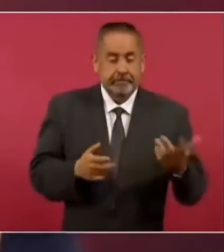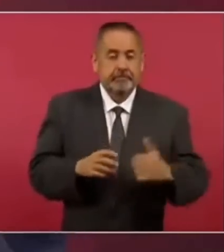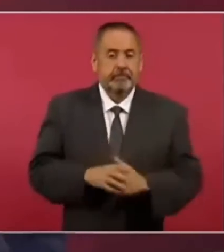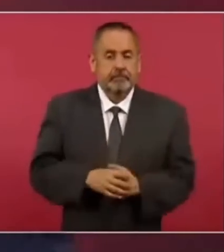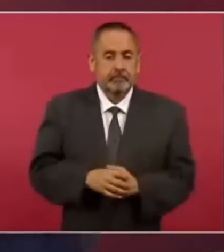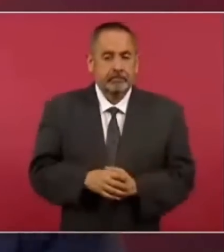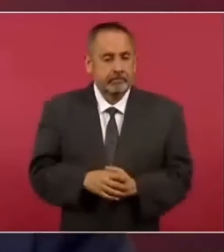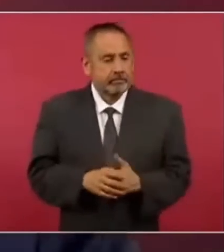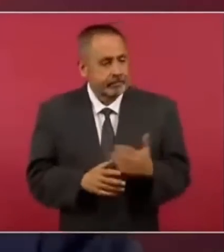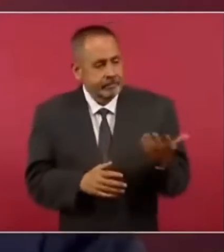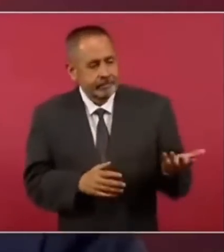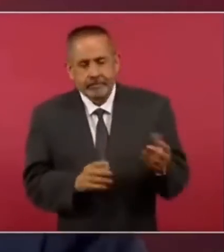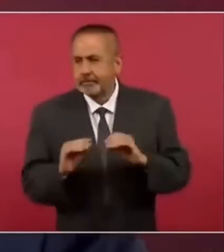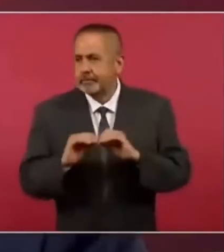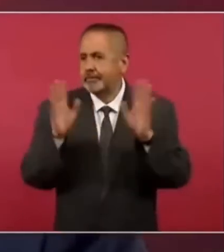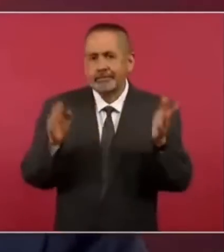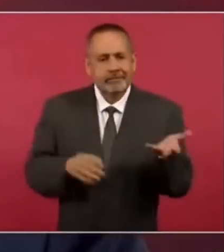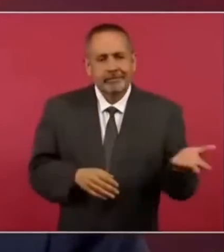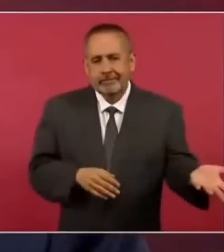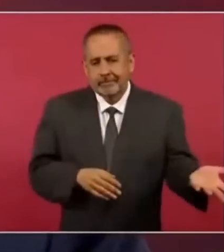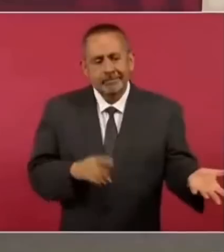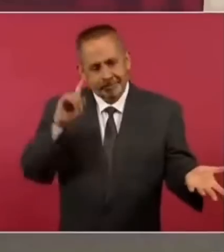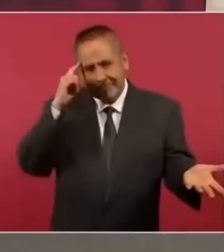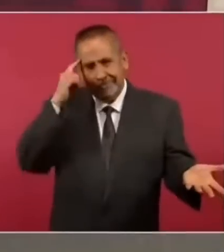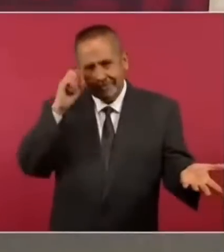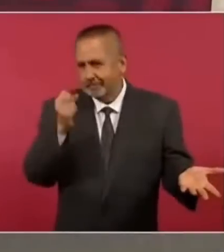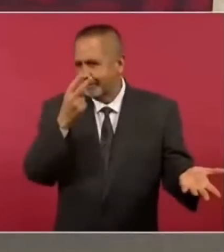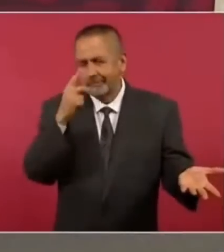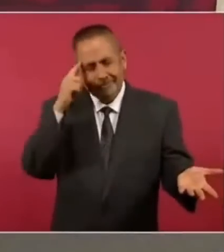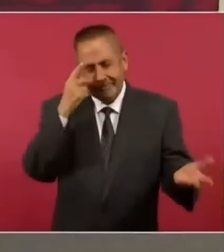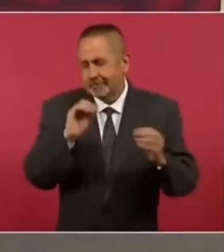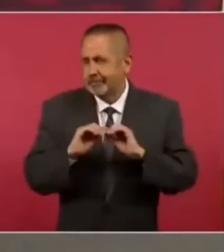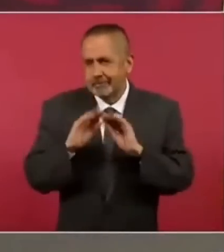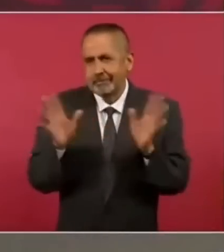Pues ¿cómo no van a estar enojados?